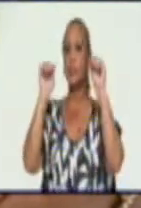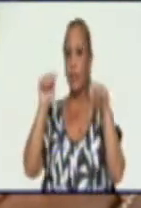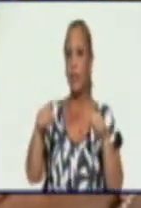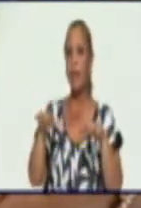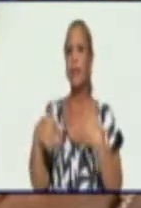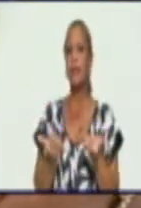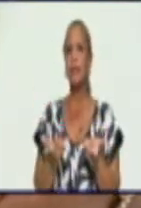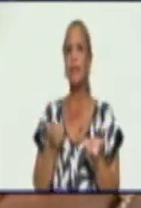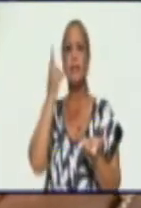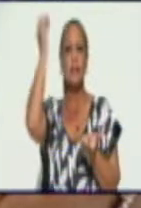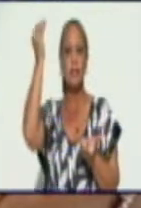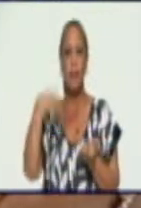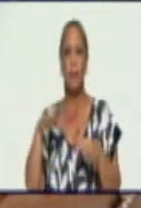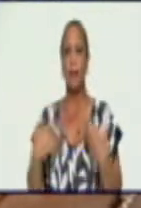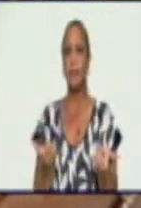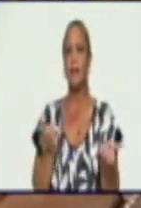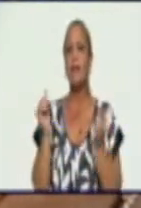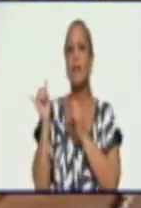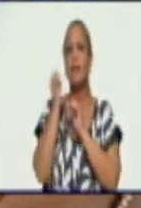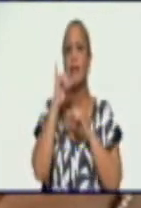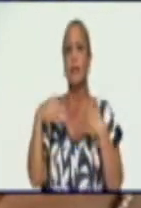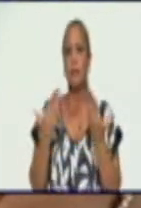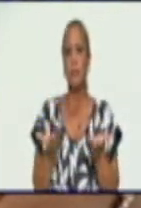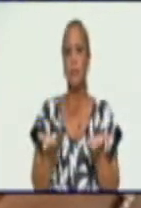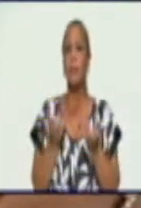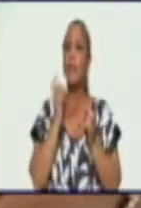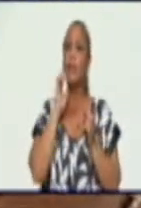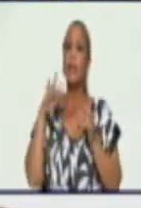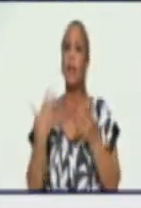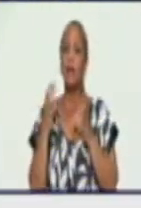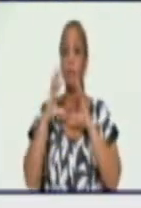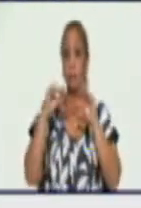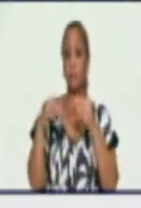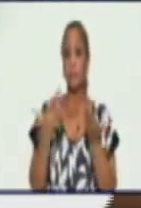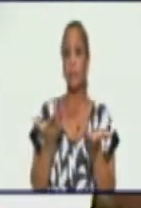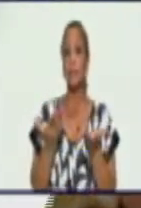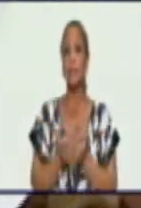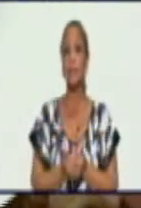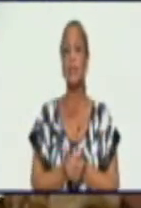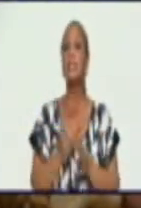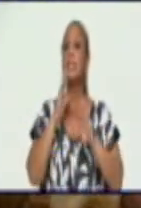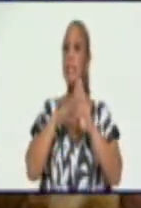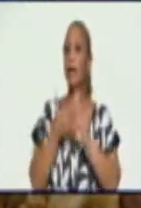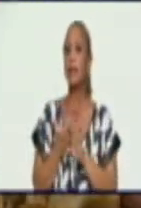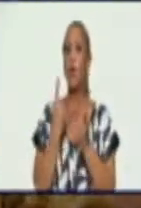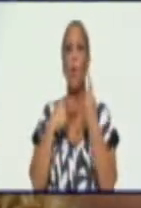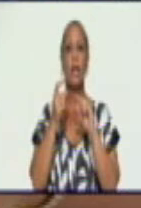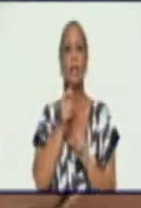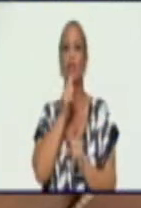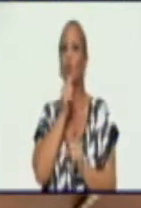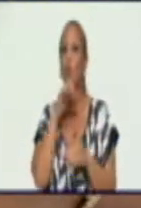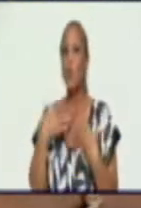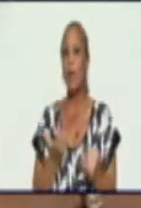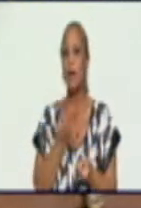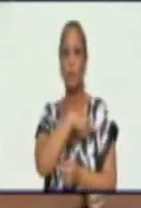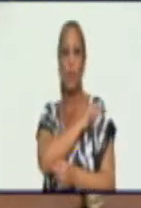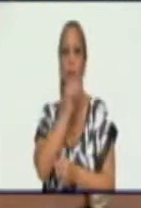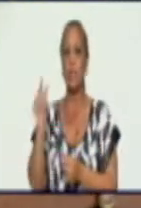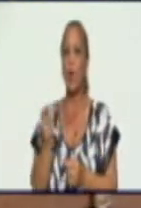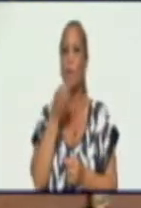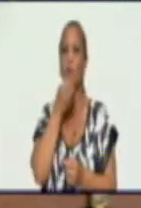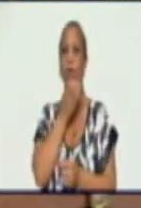conozcan también a través de nuestros masivos de comunicación y ante cualquier inquietud para que la población pueda